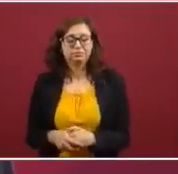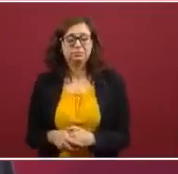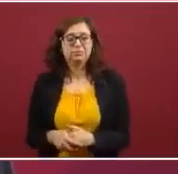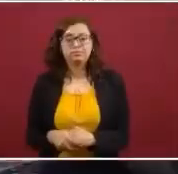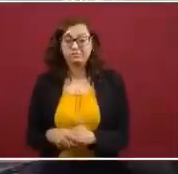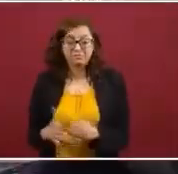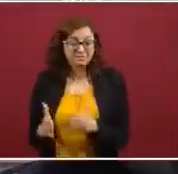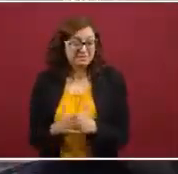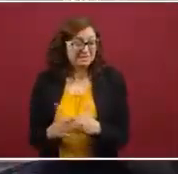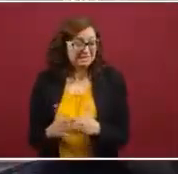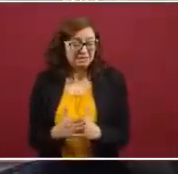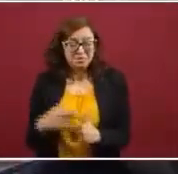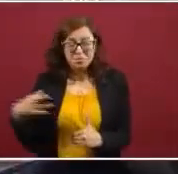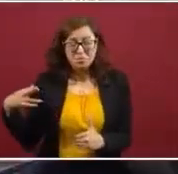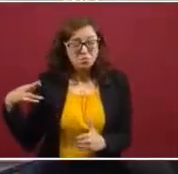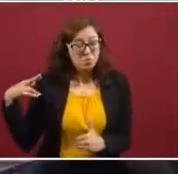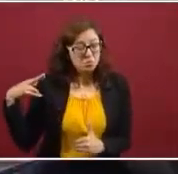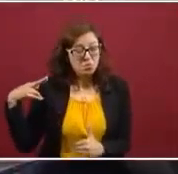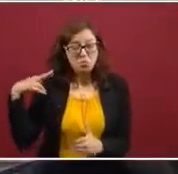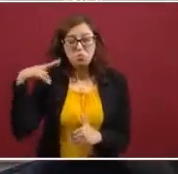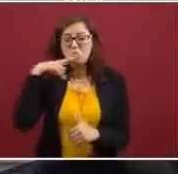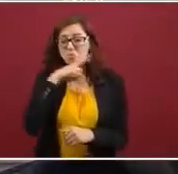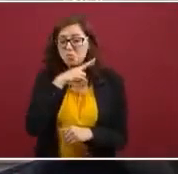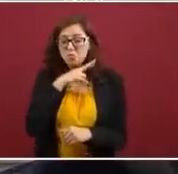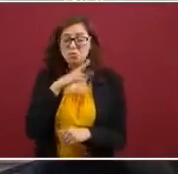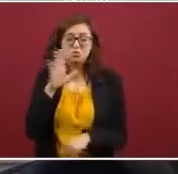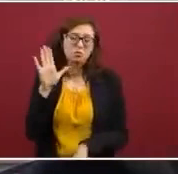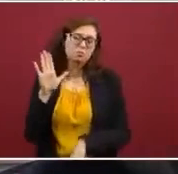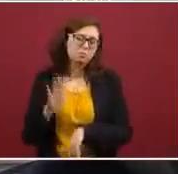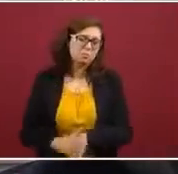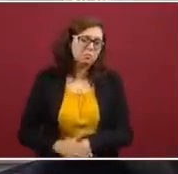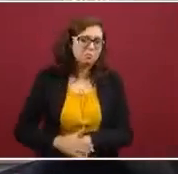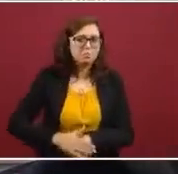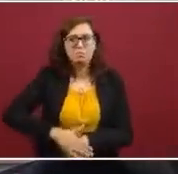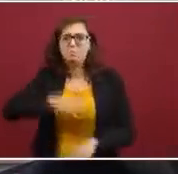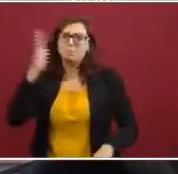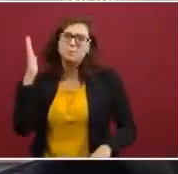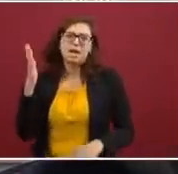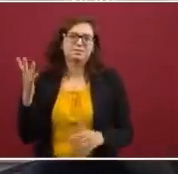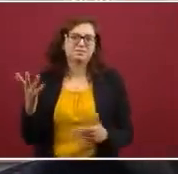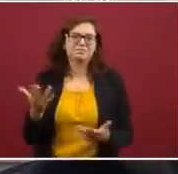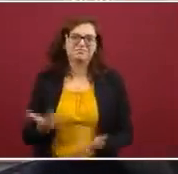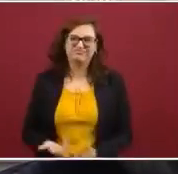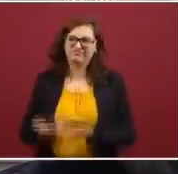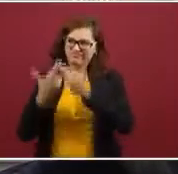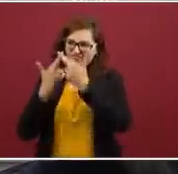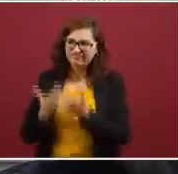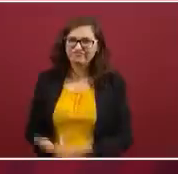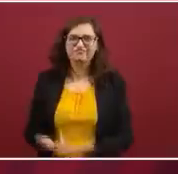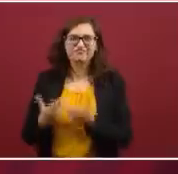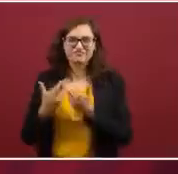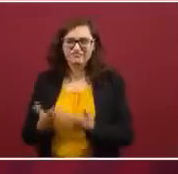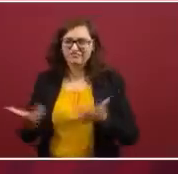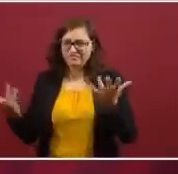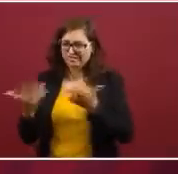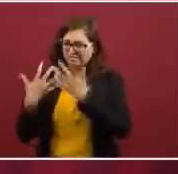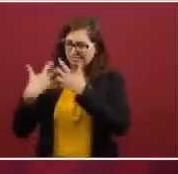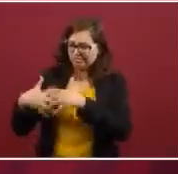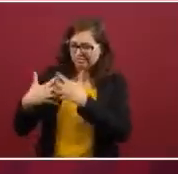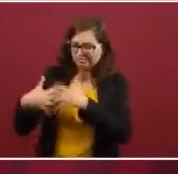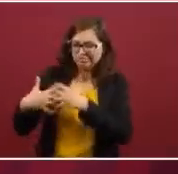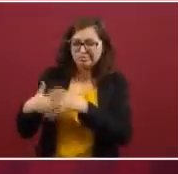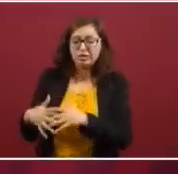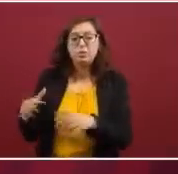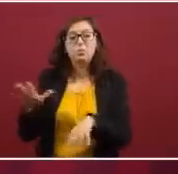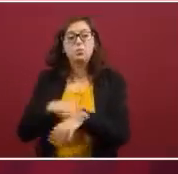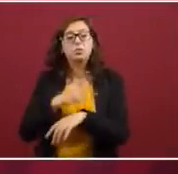pronto, muy pronto, va a aumentar la producción, porque también ya estamos por terminar de